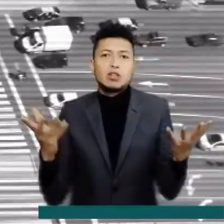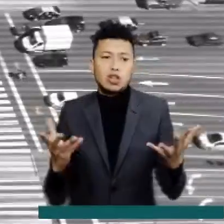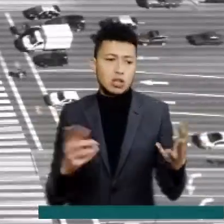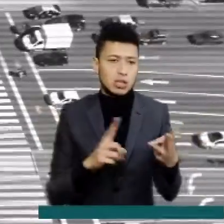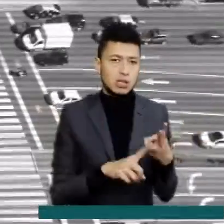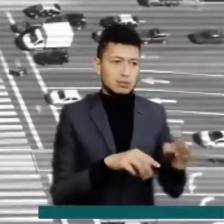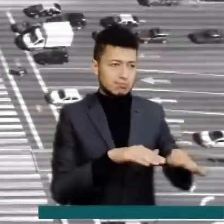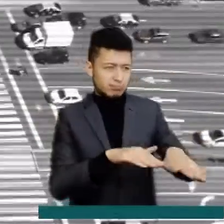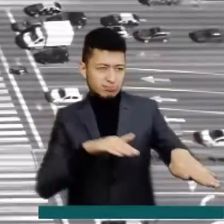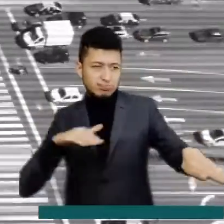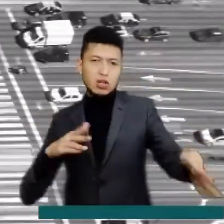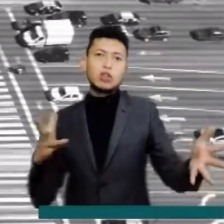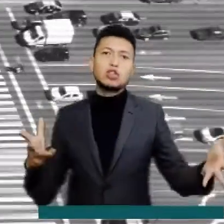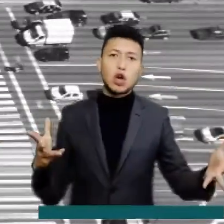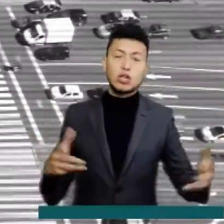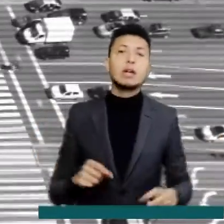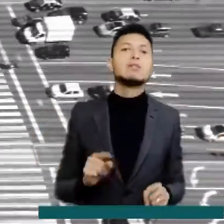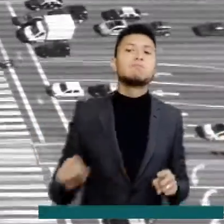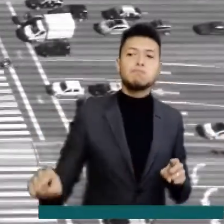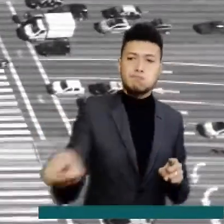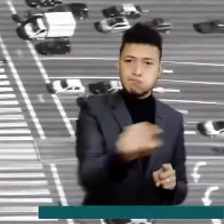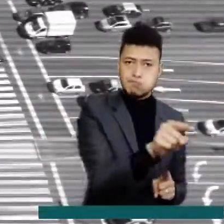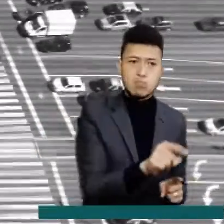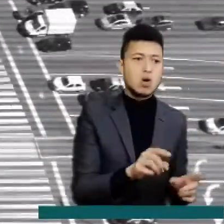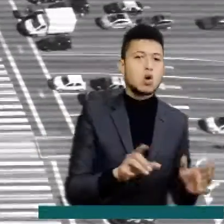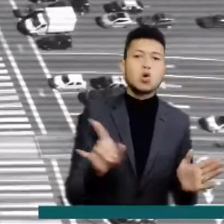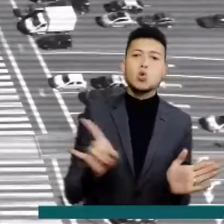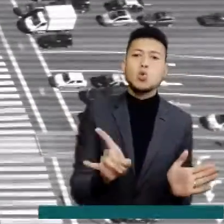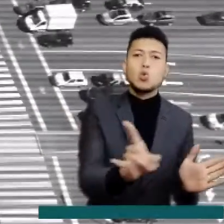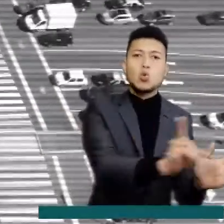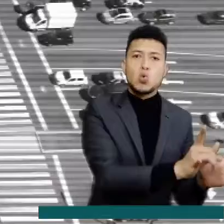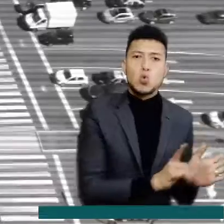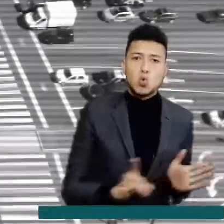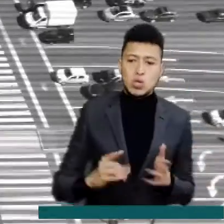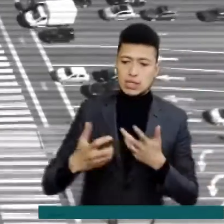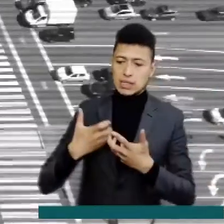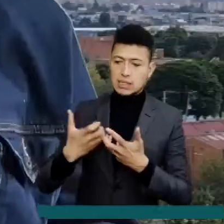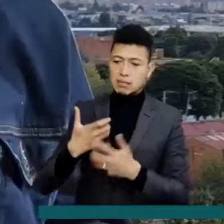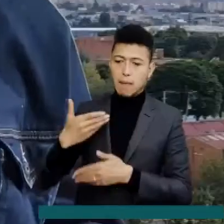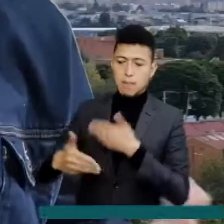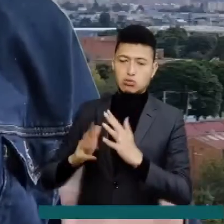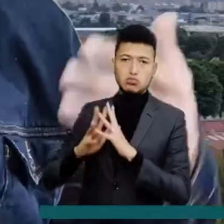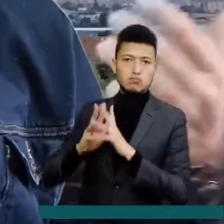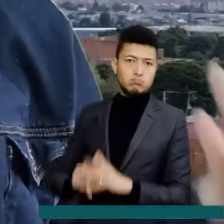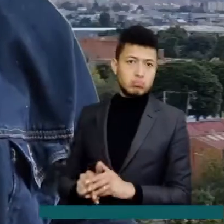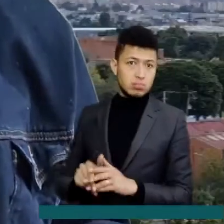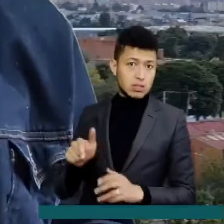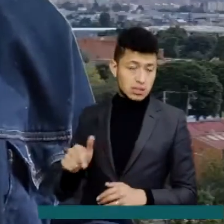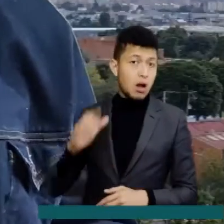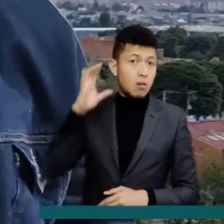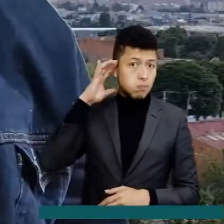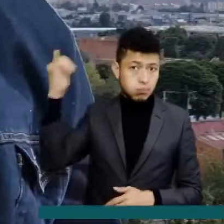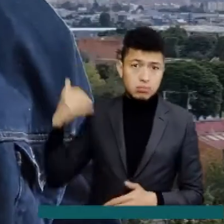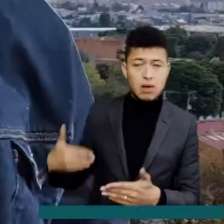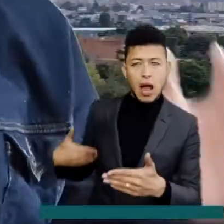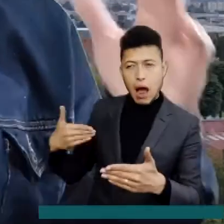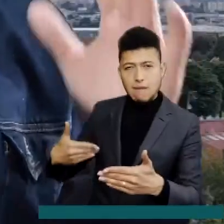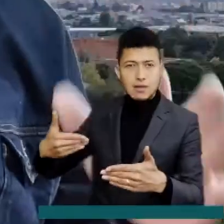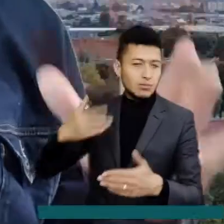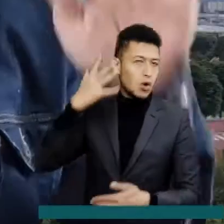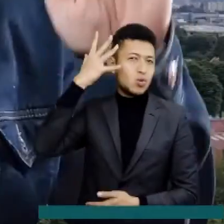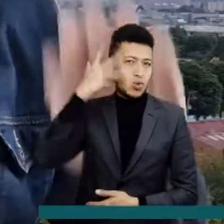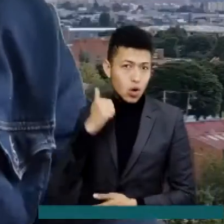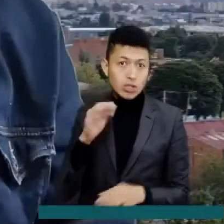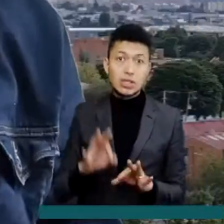el tráfico vehicular los sensores recogen los sistemas procesan claro hay avances todos los días